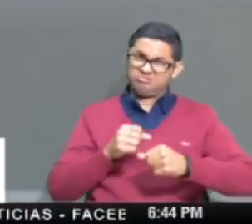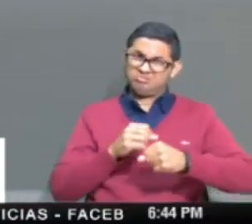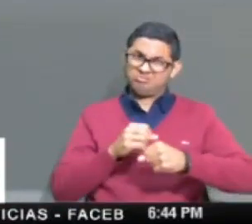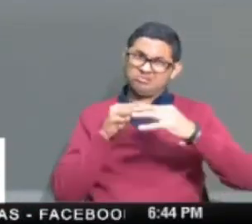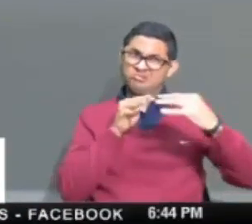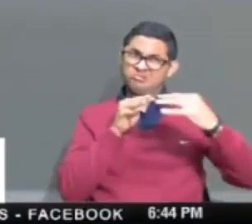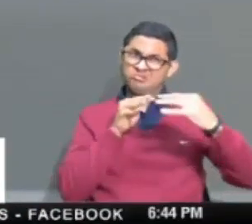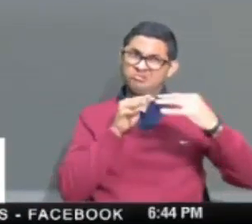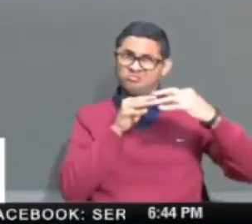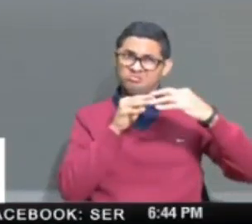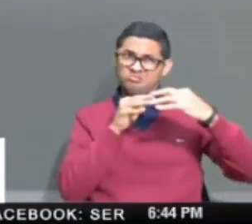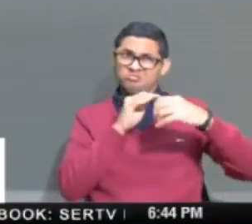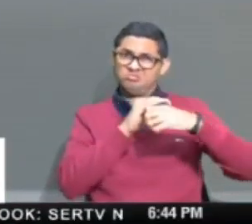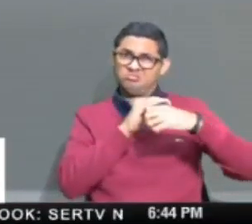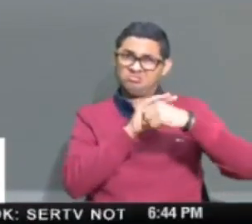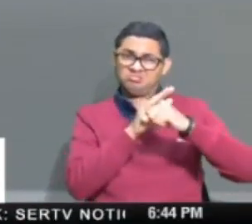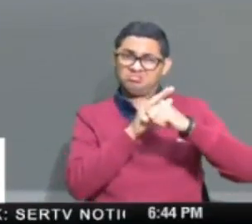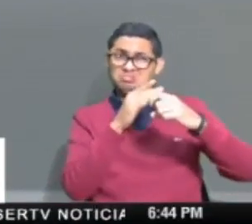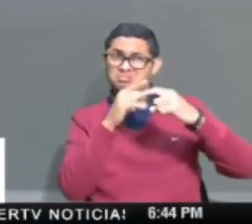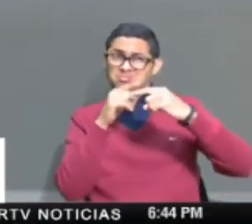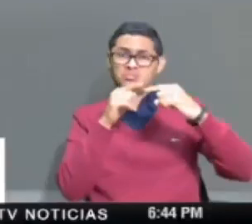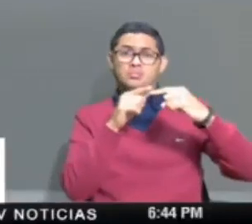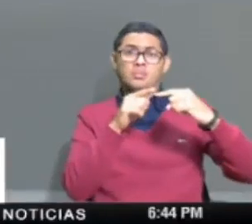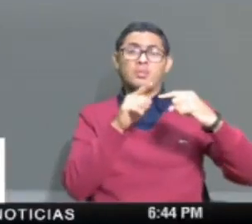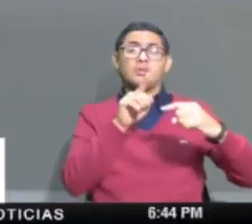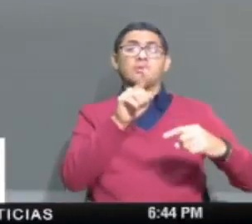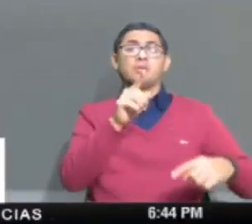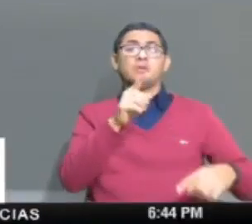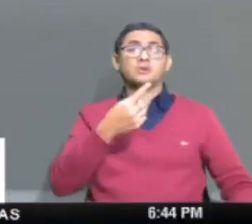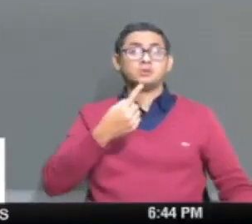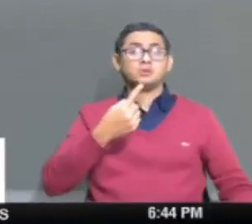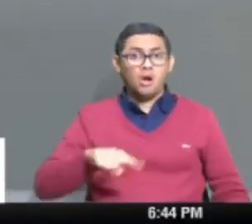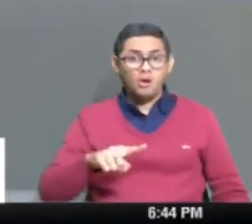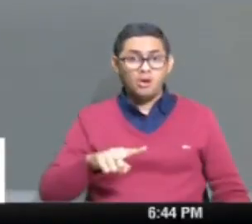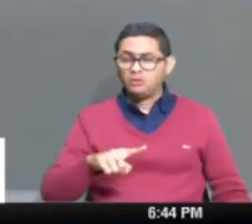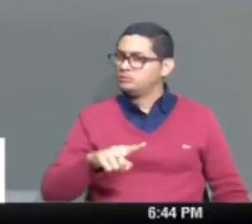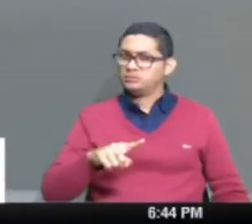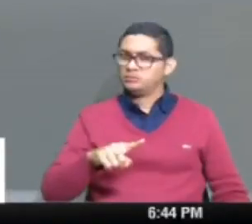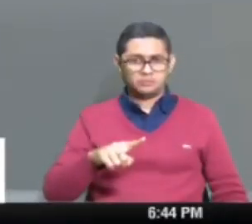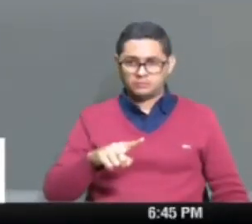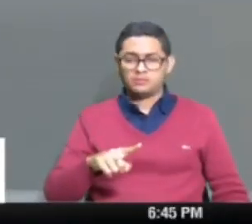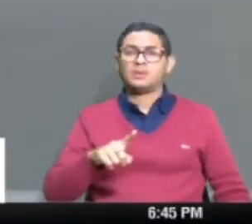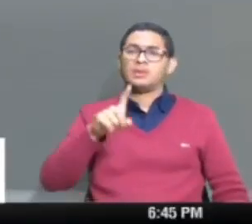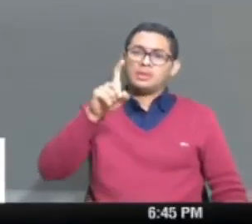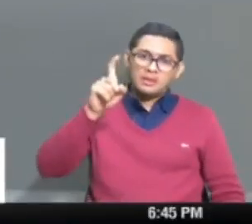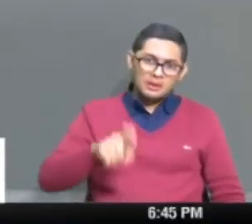pero vencer al cob y 19 demanda la participación la responsabilidad